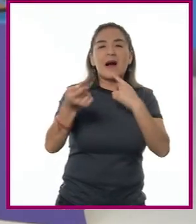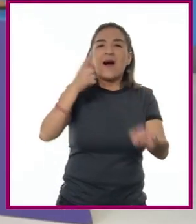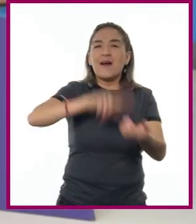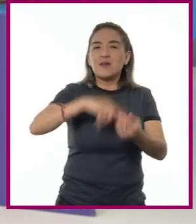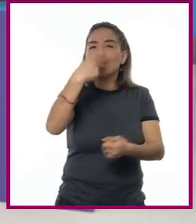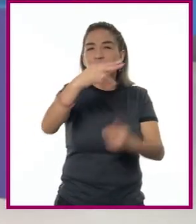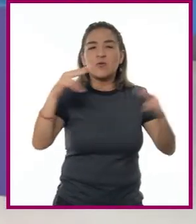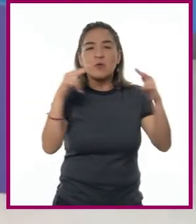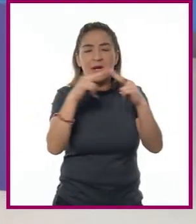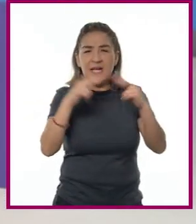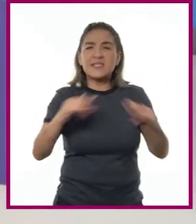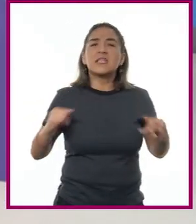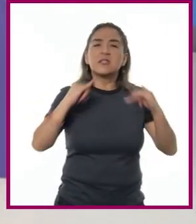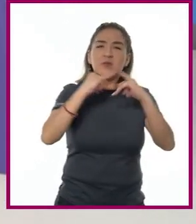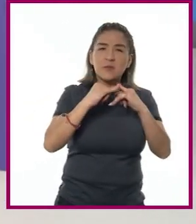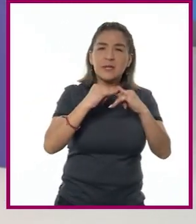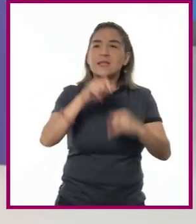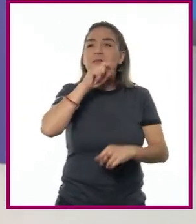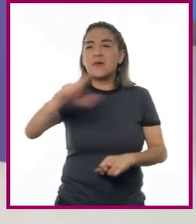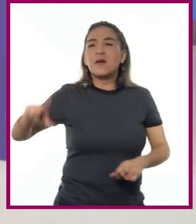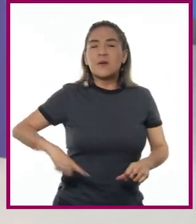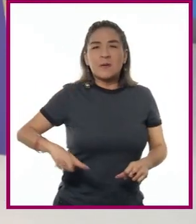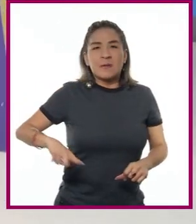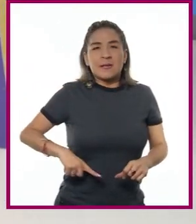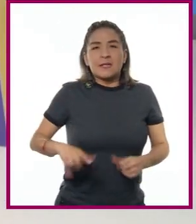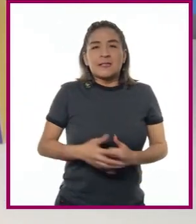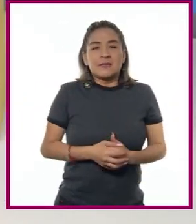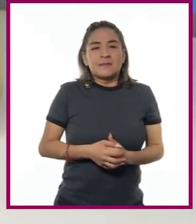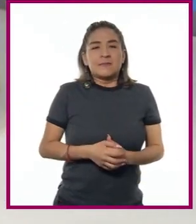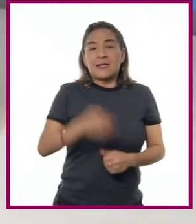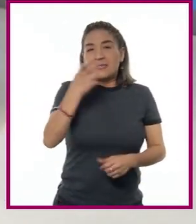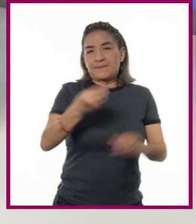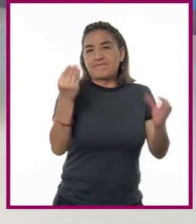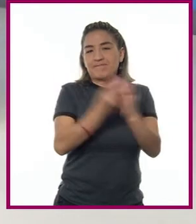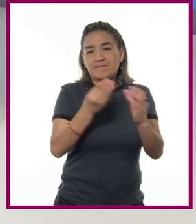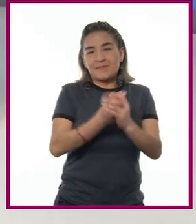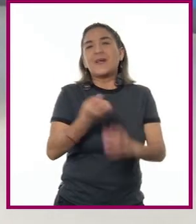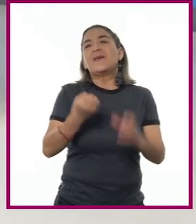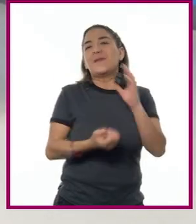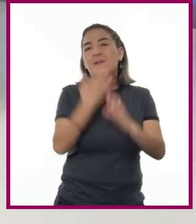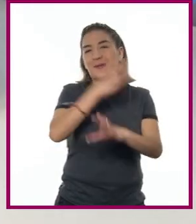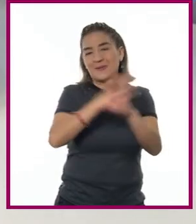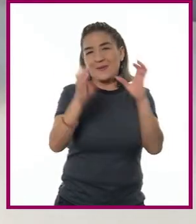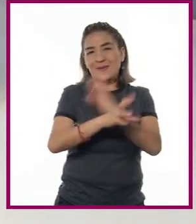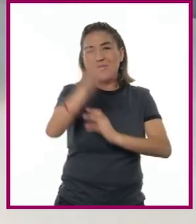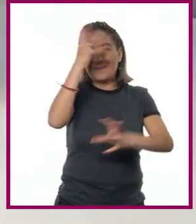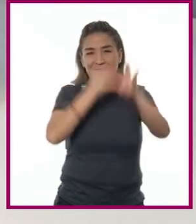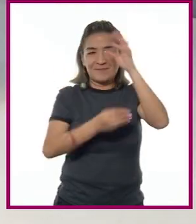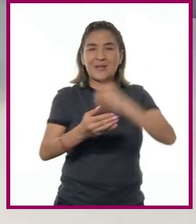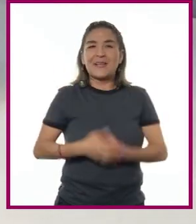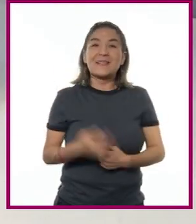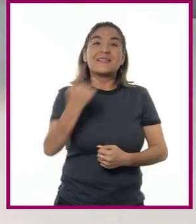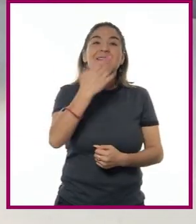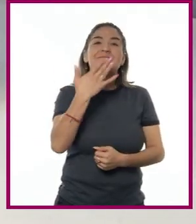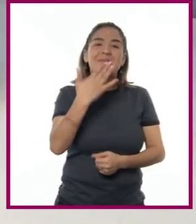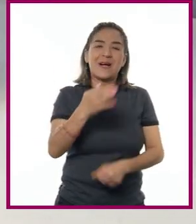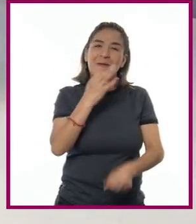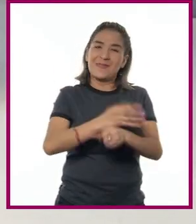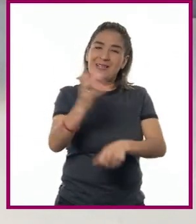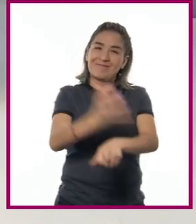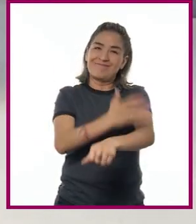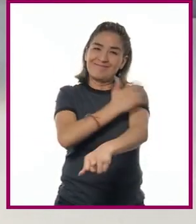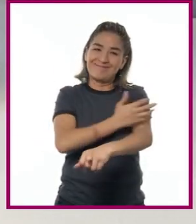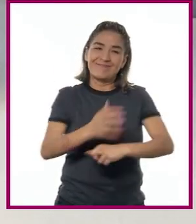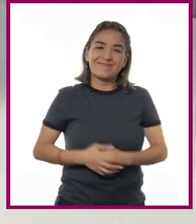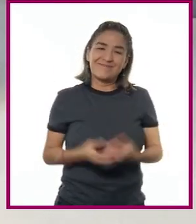hogares, instituciones y gobiernos. En esta sesión hemos aprendido mucho. ¡Qué bueno que nos hayan